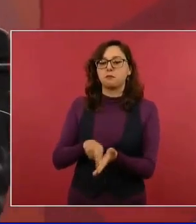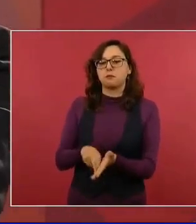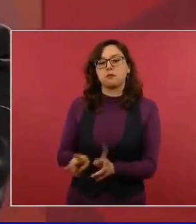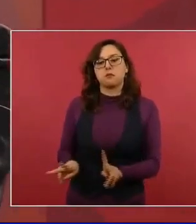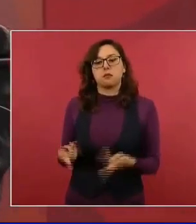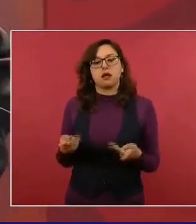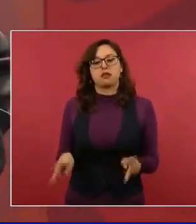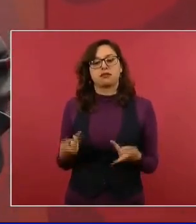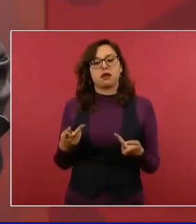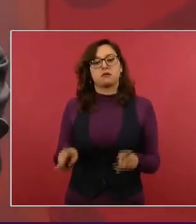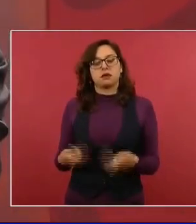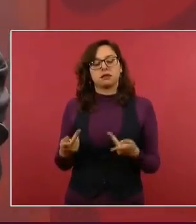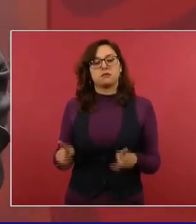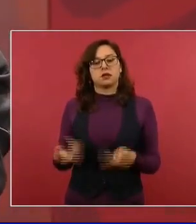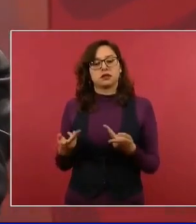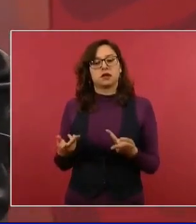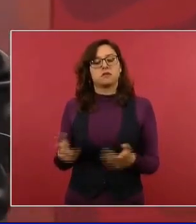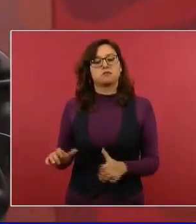con